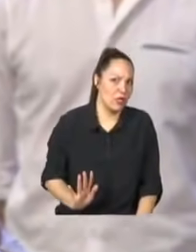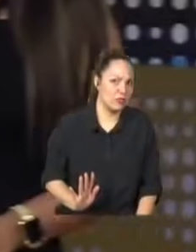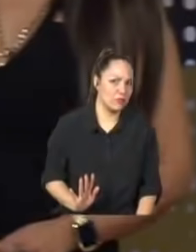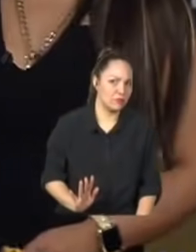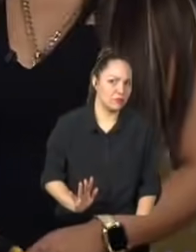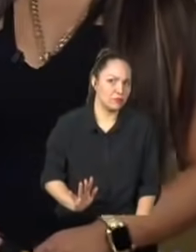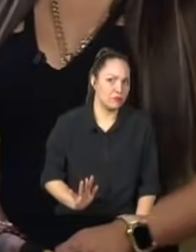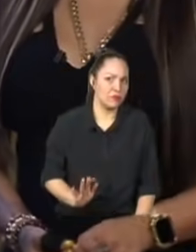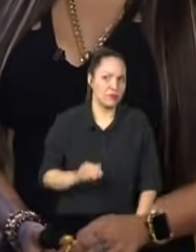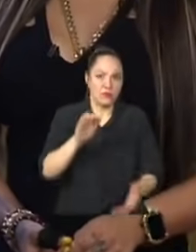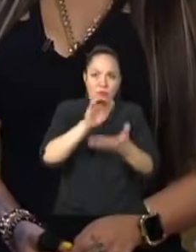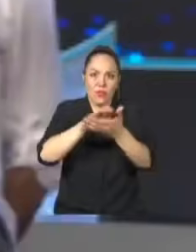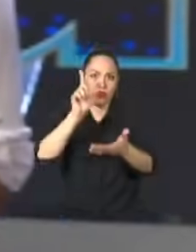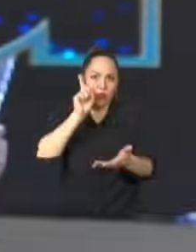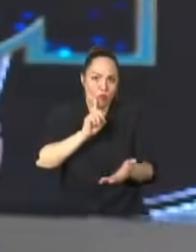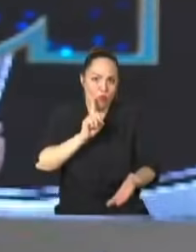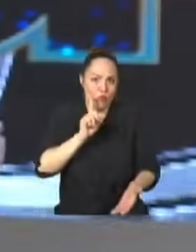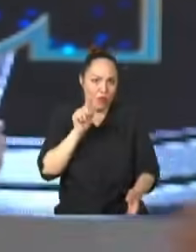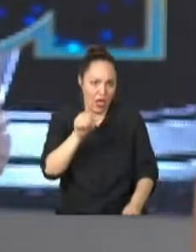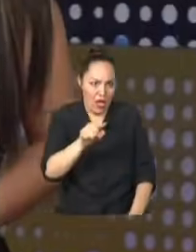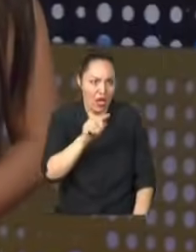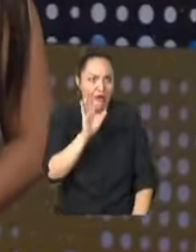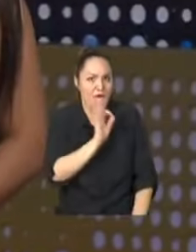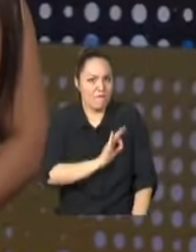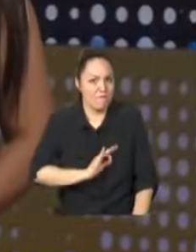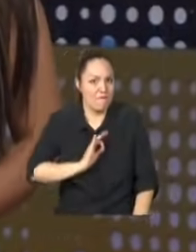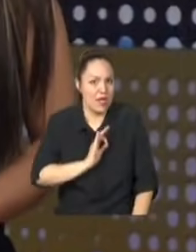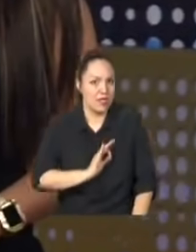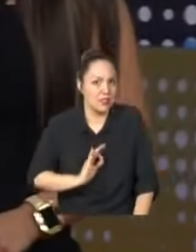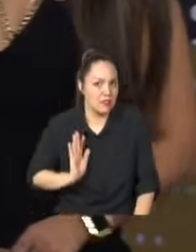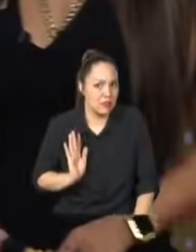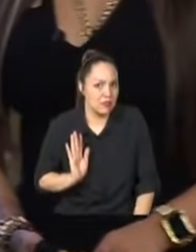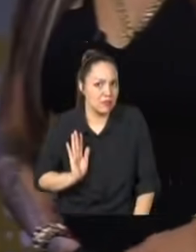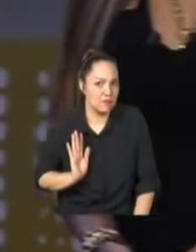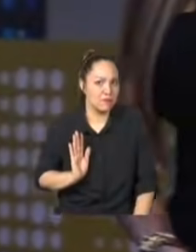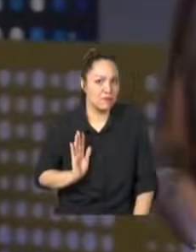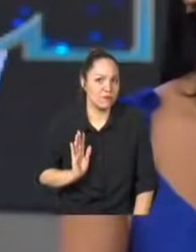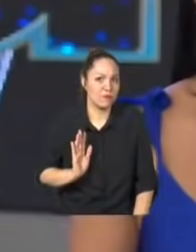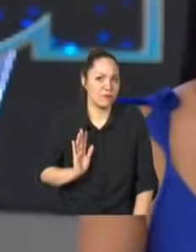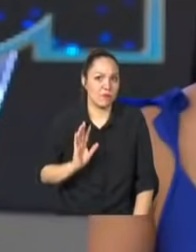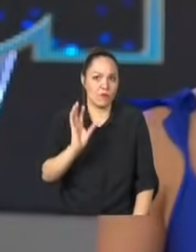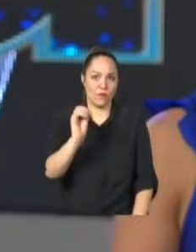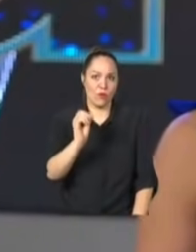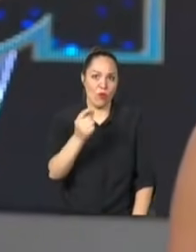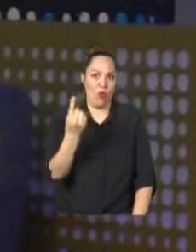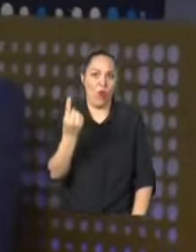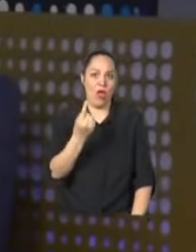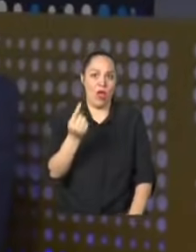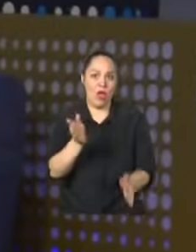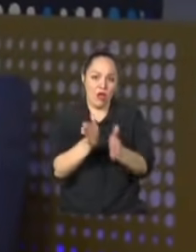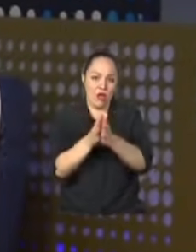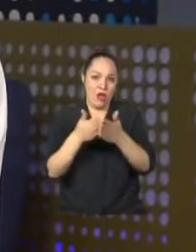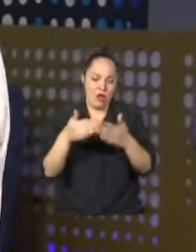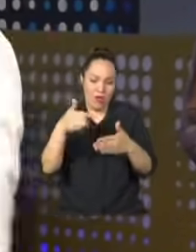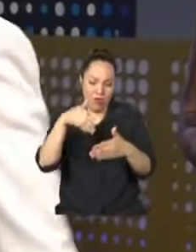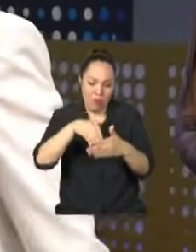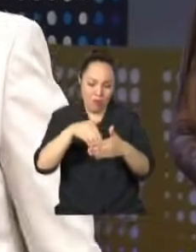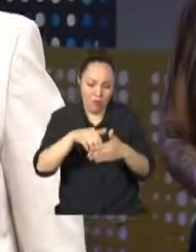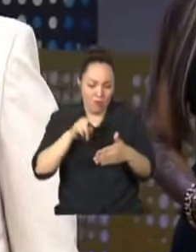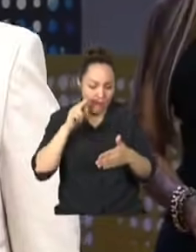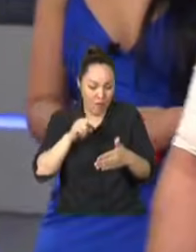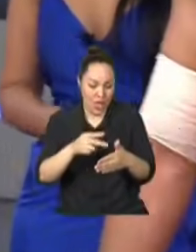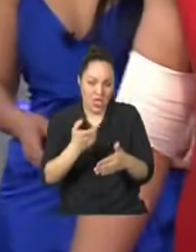¡No! ¡Ay, nada más te la dejo! ¿Cómo dijo? Adentro de la cartera se ve que no tienes nada